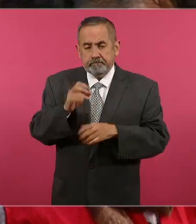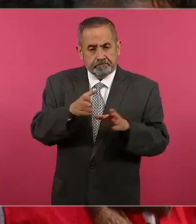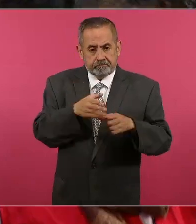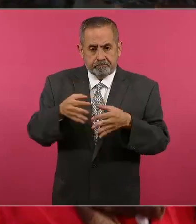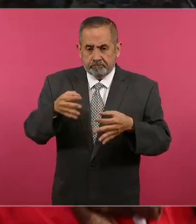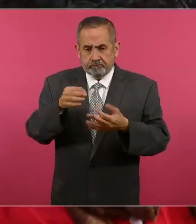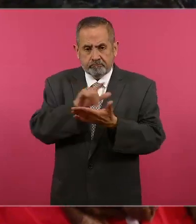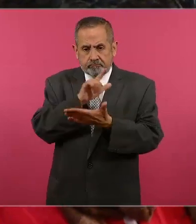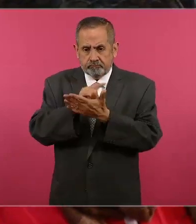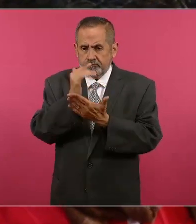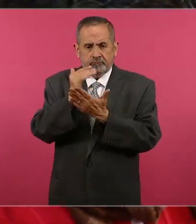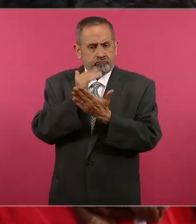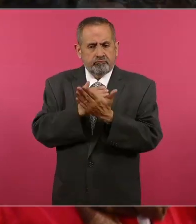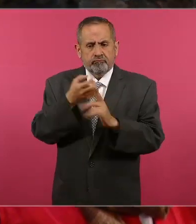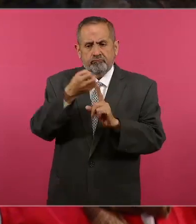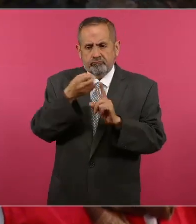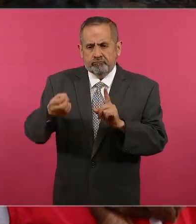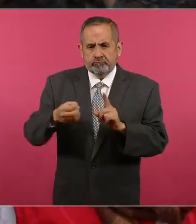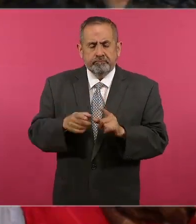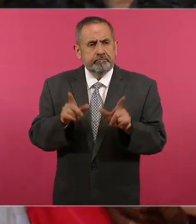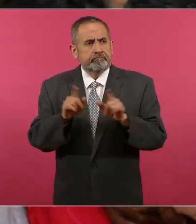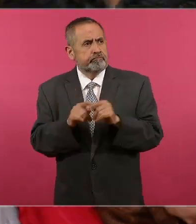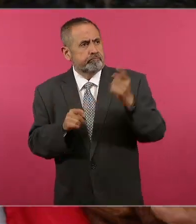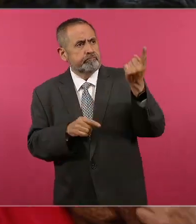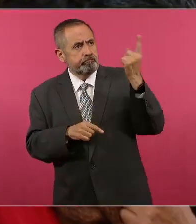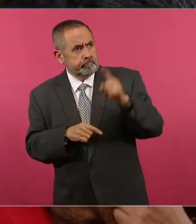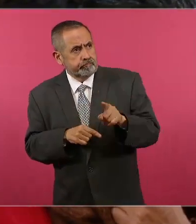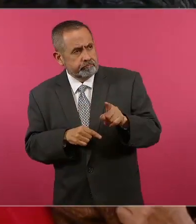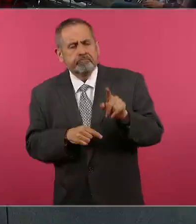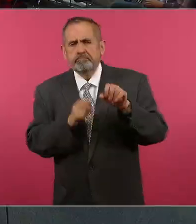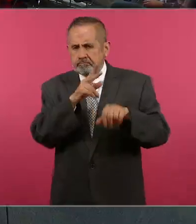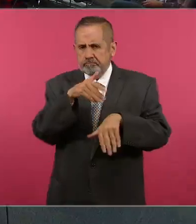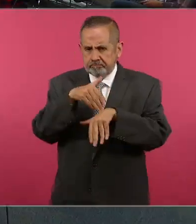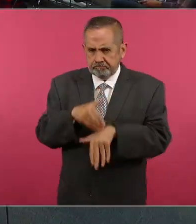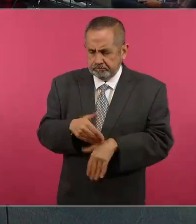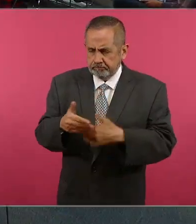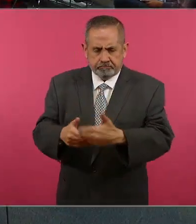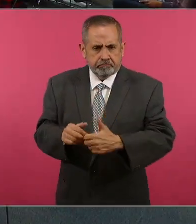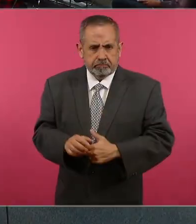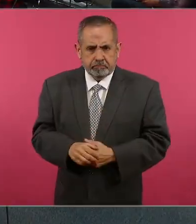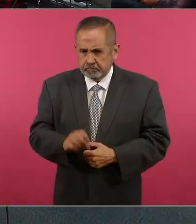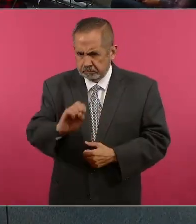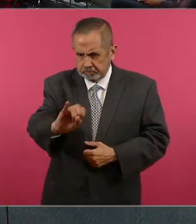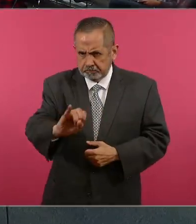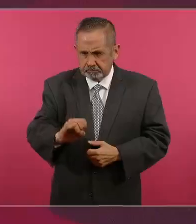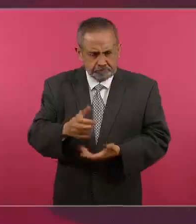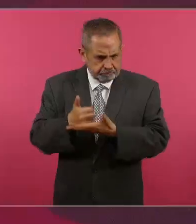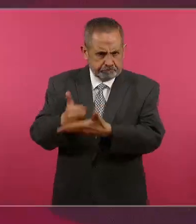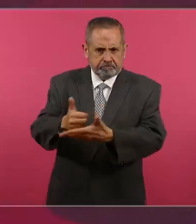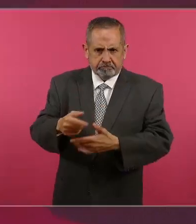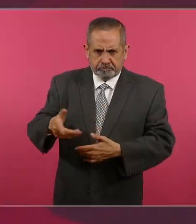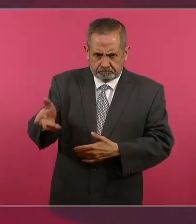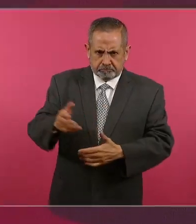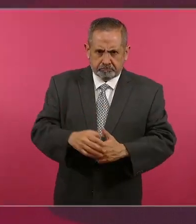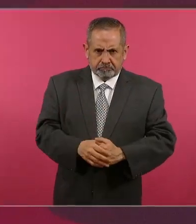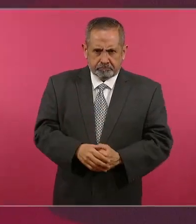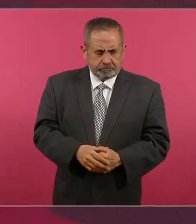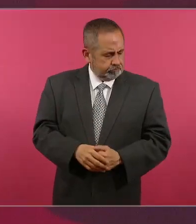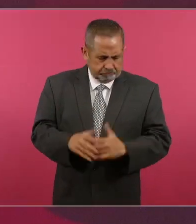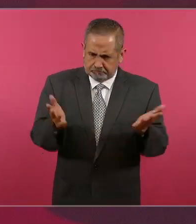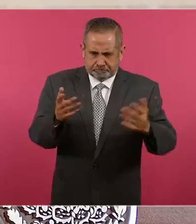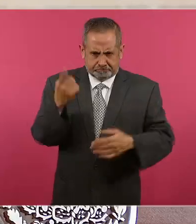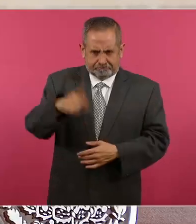legal, solo que gire instrucciones por parte de usted. Sí, que le ayude.